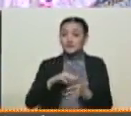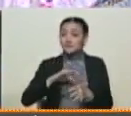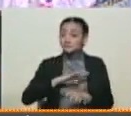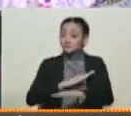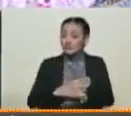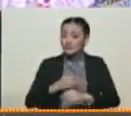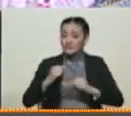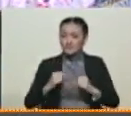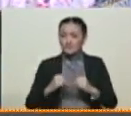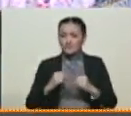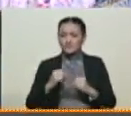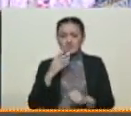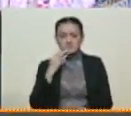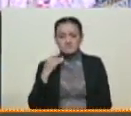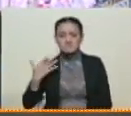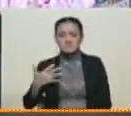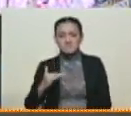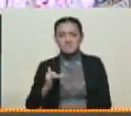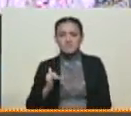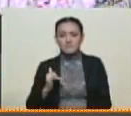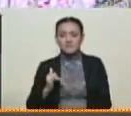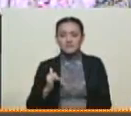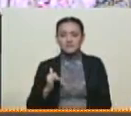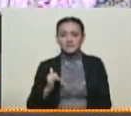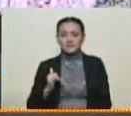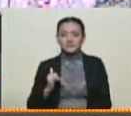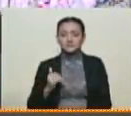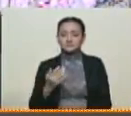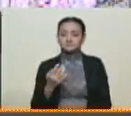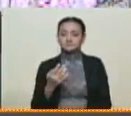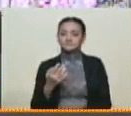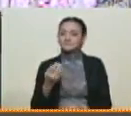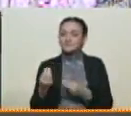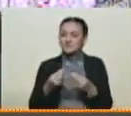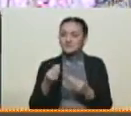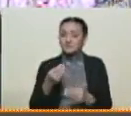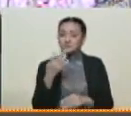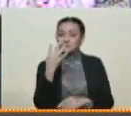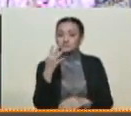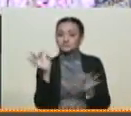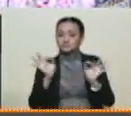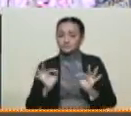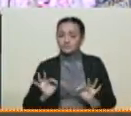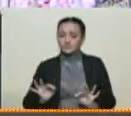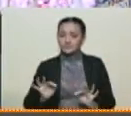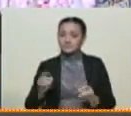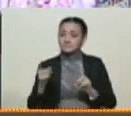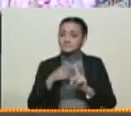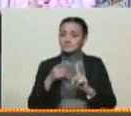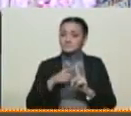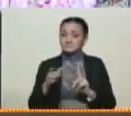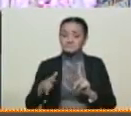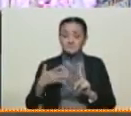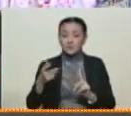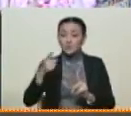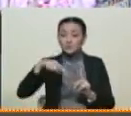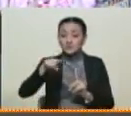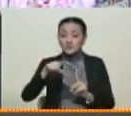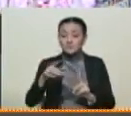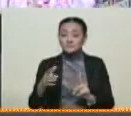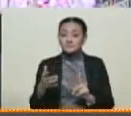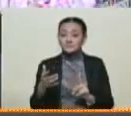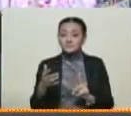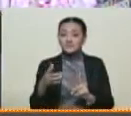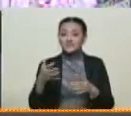con toda nuestra experiencia, se va a concentrar en cuatro dimensiones. La primera dimensión, y en todas ustedes tienen que ver, es la dimensión